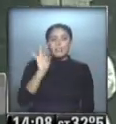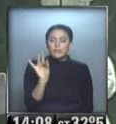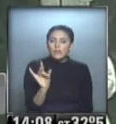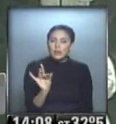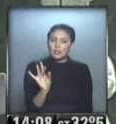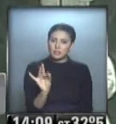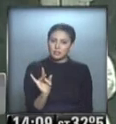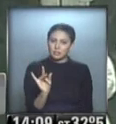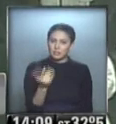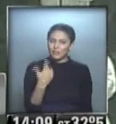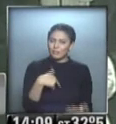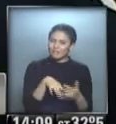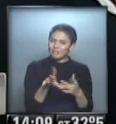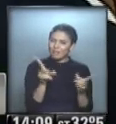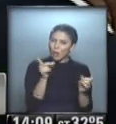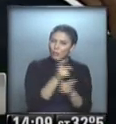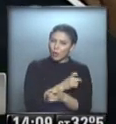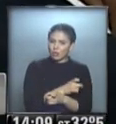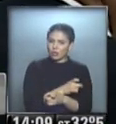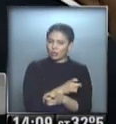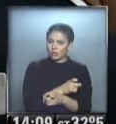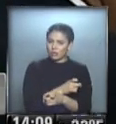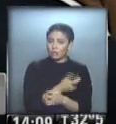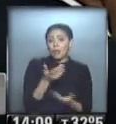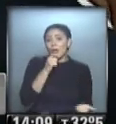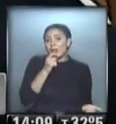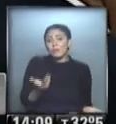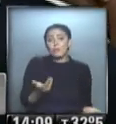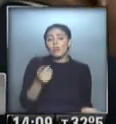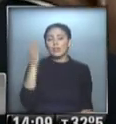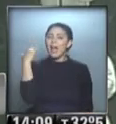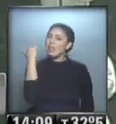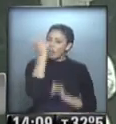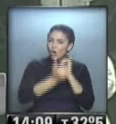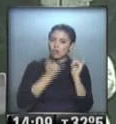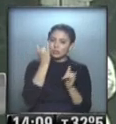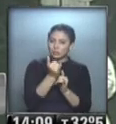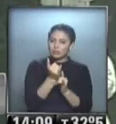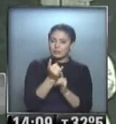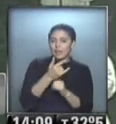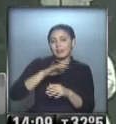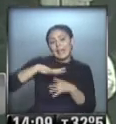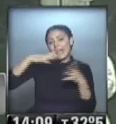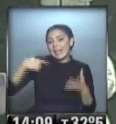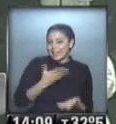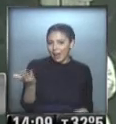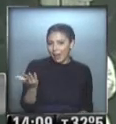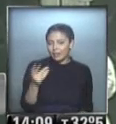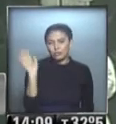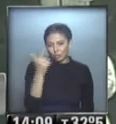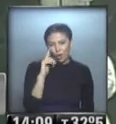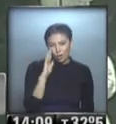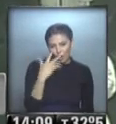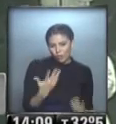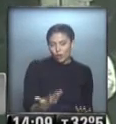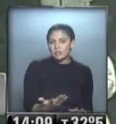difícil, cada vez más complejo. Lo que está pasando, yo le comentaba hoy a grandes rasgos y que bueno, y que es de público